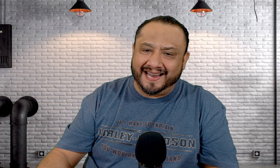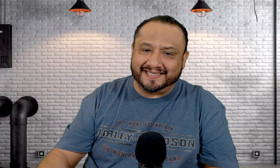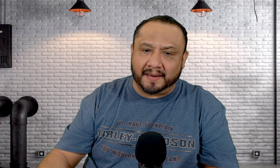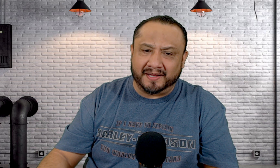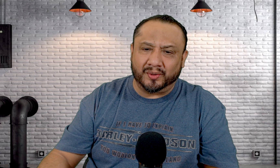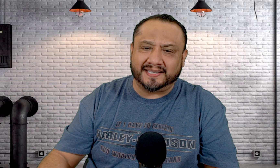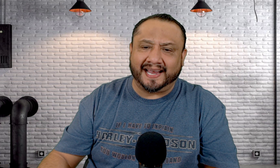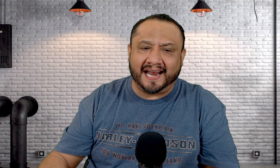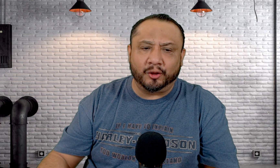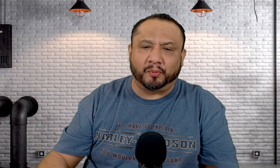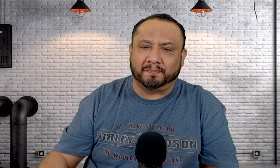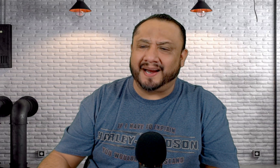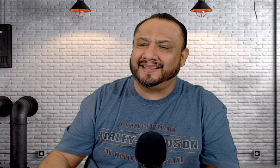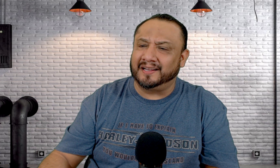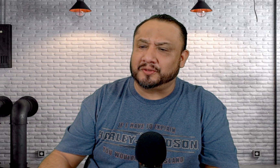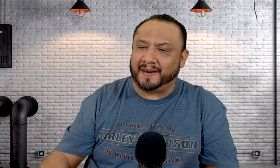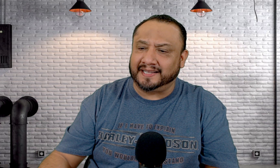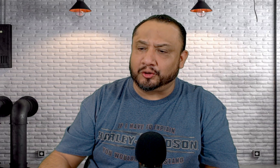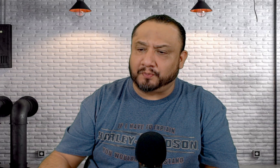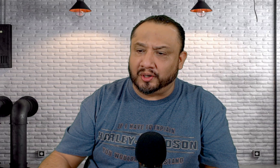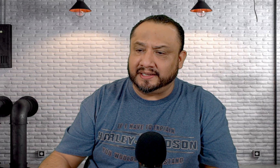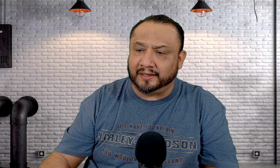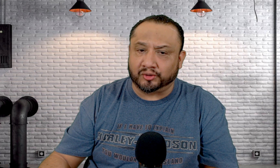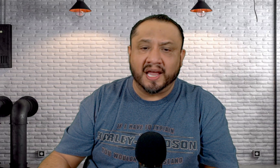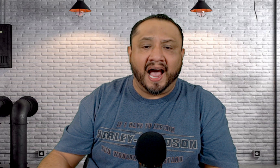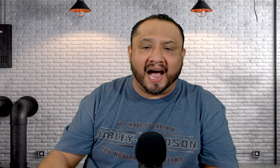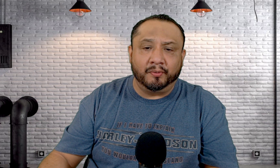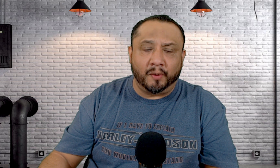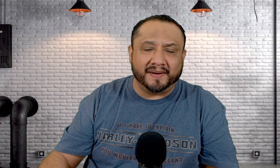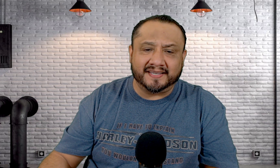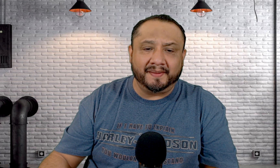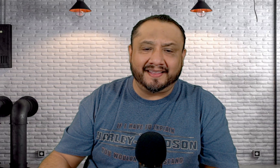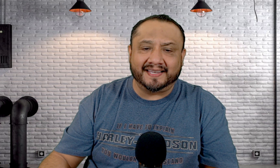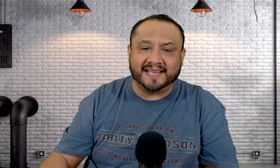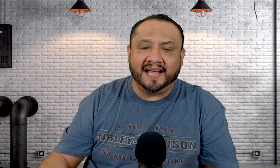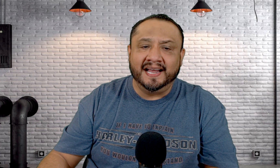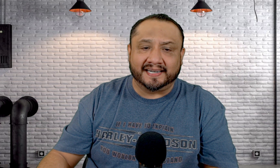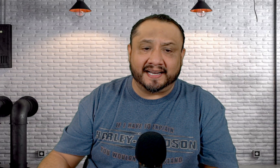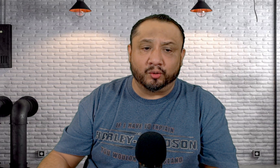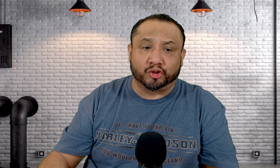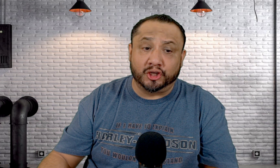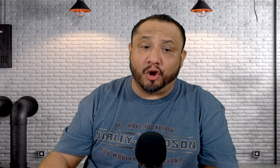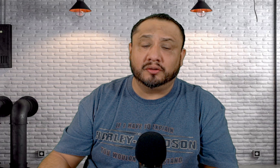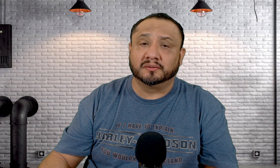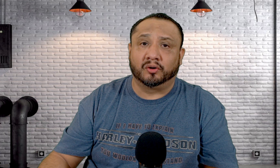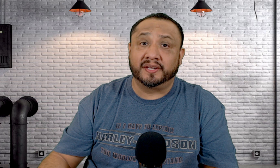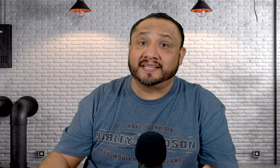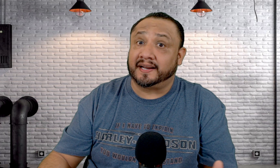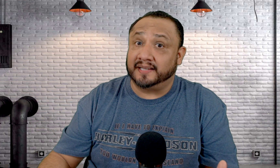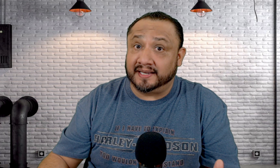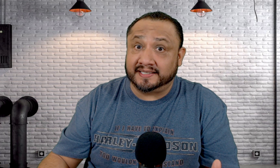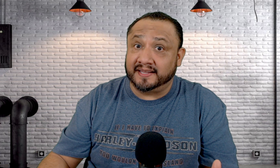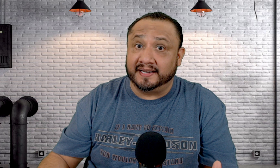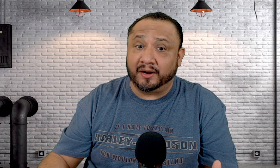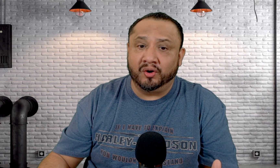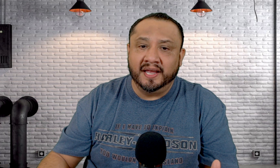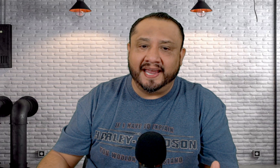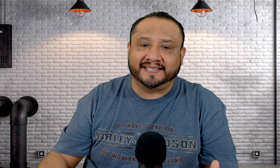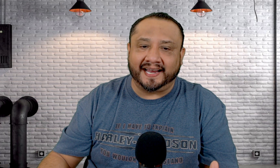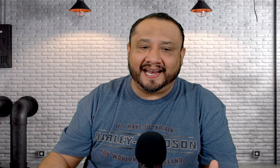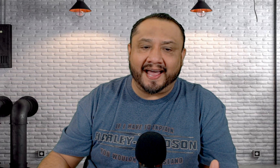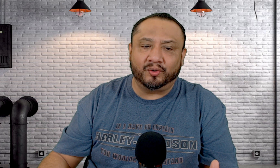ese financiamiento exagerado por parte de los partidos políticos. Habló precisamente de esa reducción o de ese